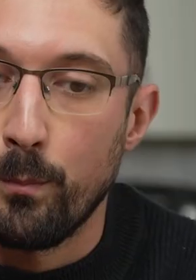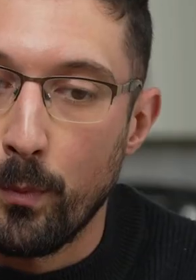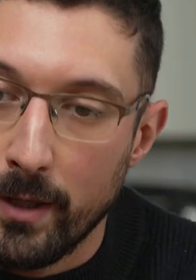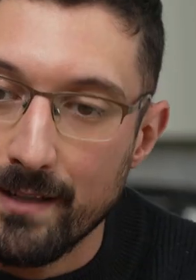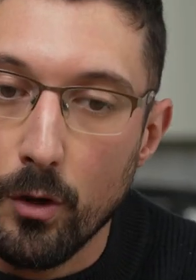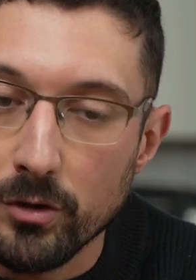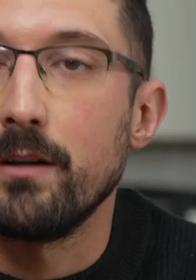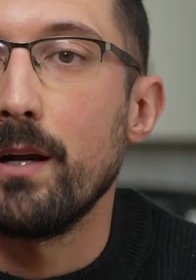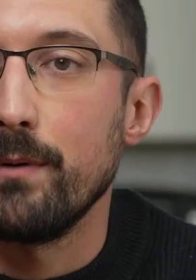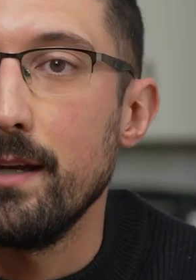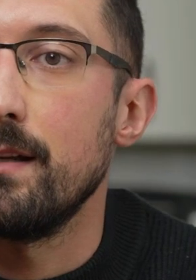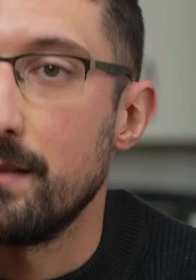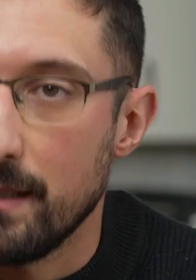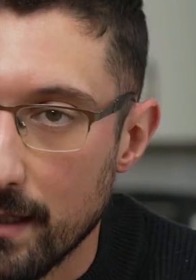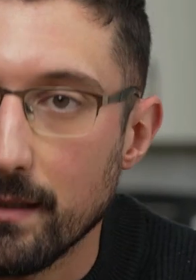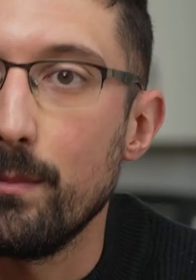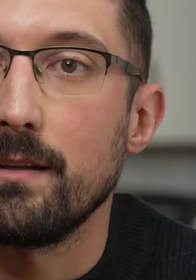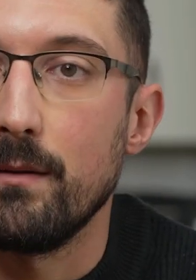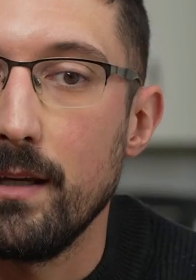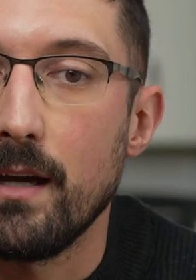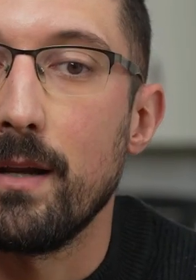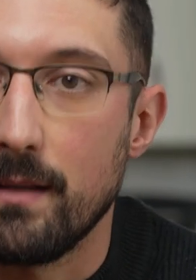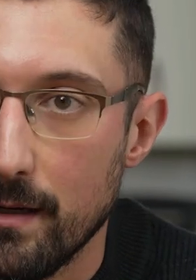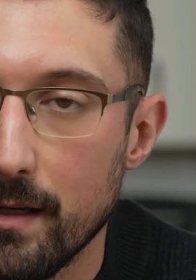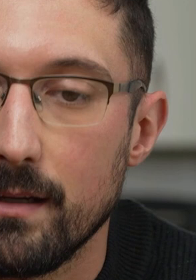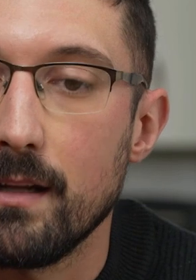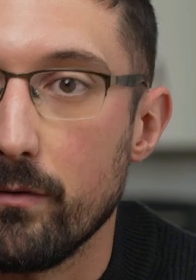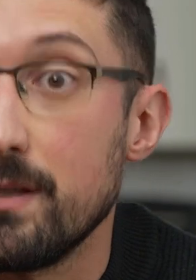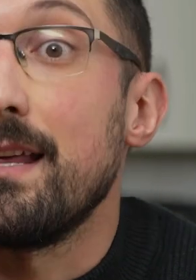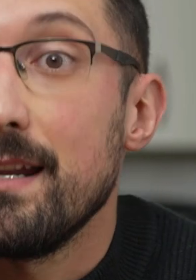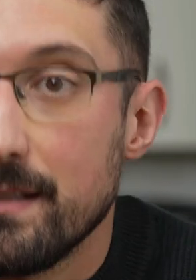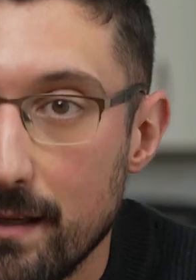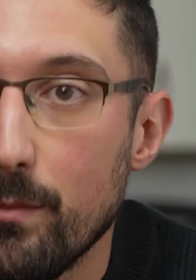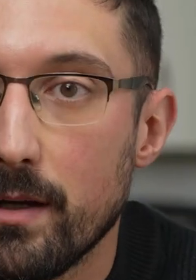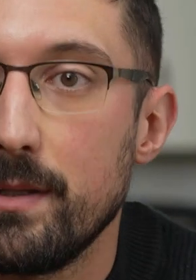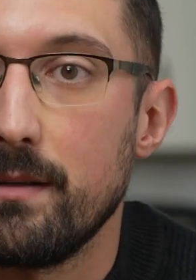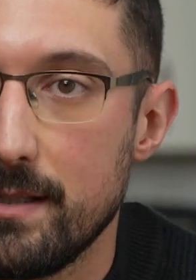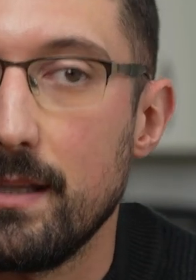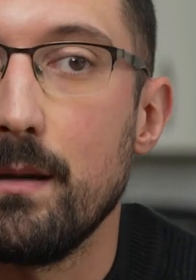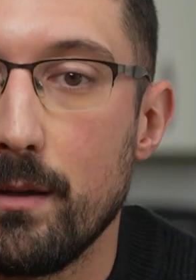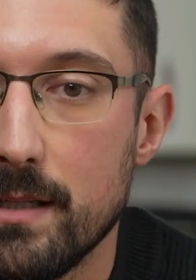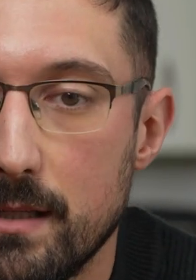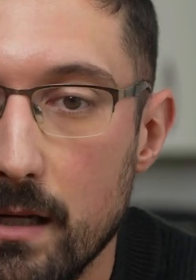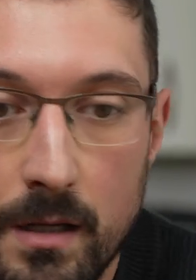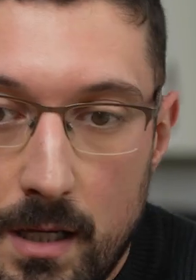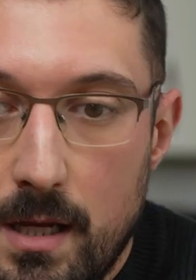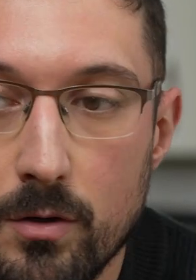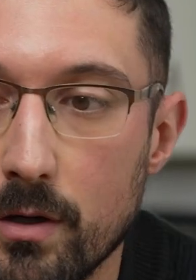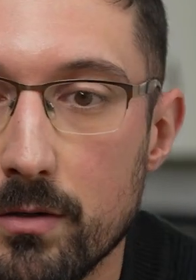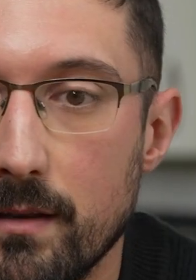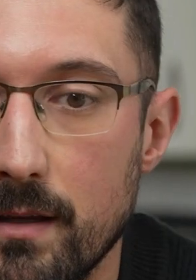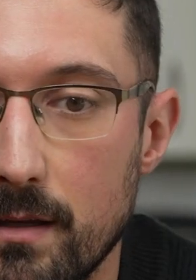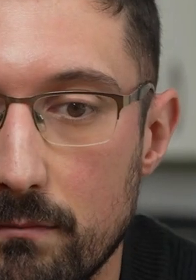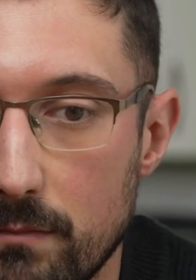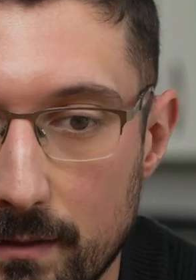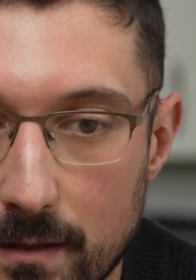escucha. Poder observar bien, el sentarte y pararte bien a plantearle las opciones y darle ese tiempo que realmente necesita ya para pensar y tal, es lo